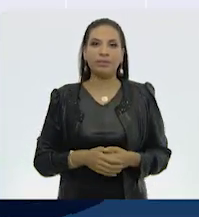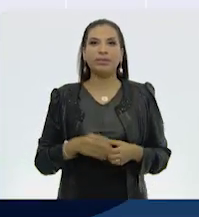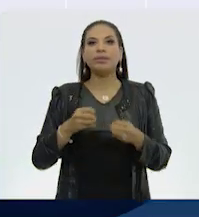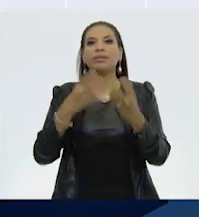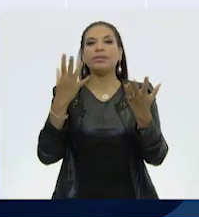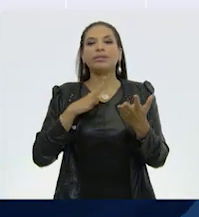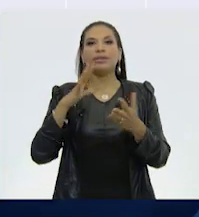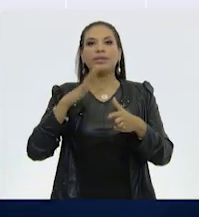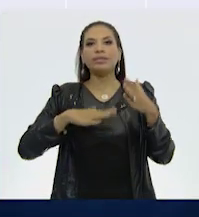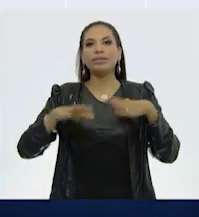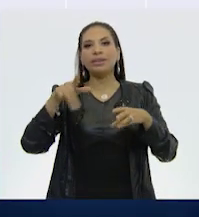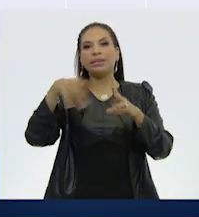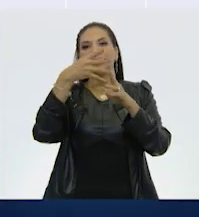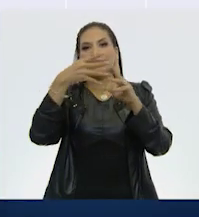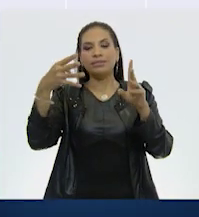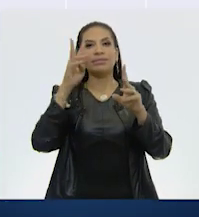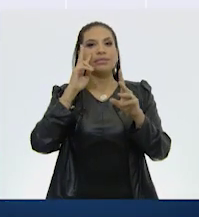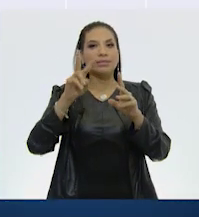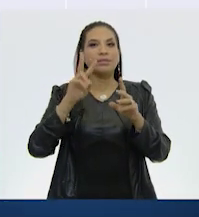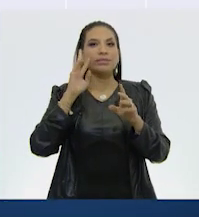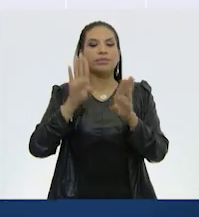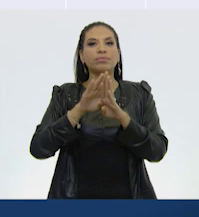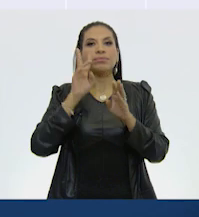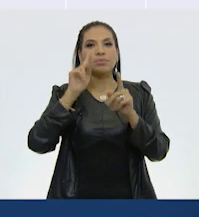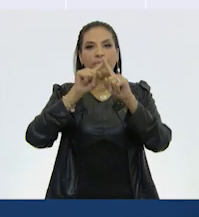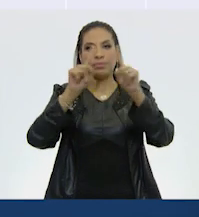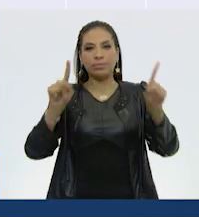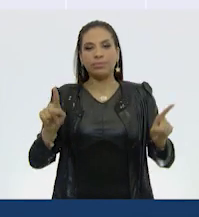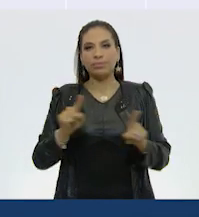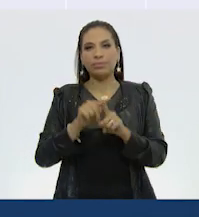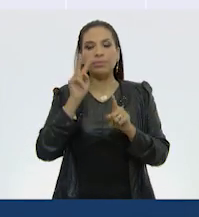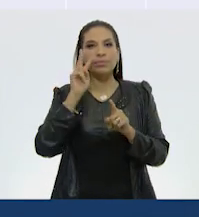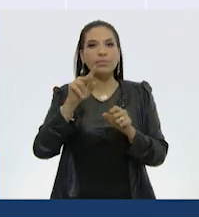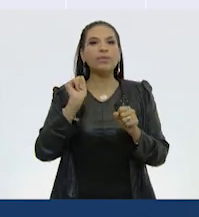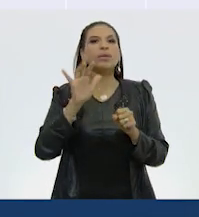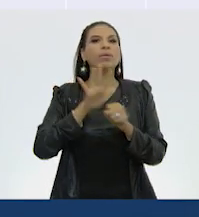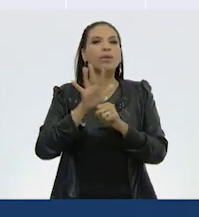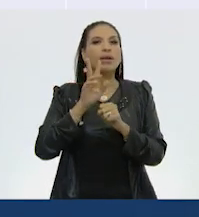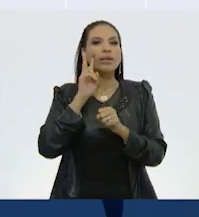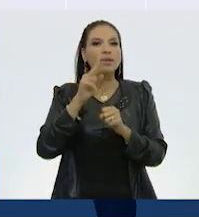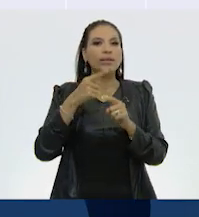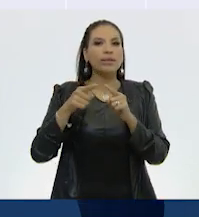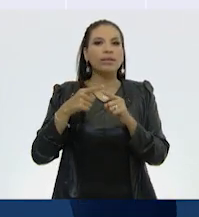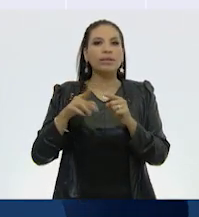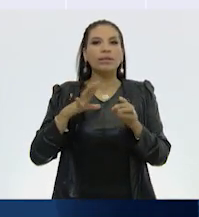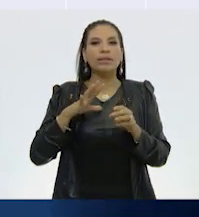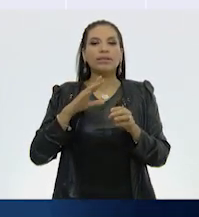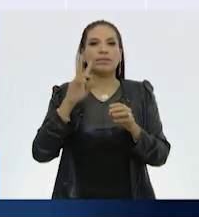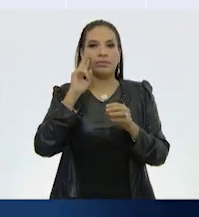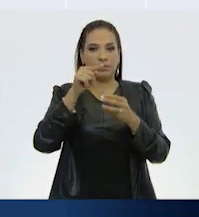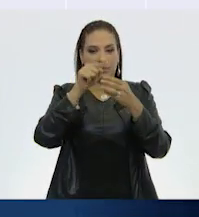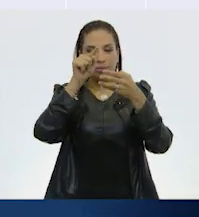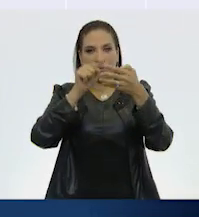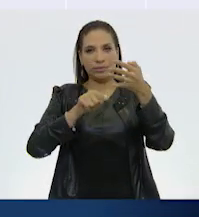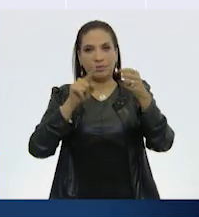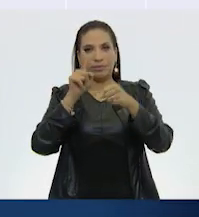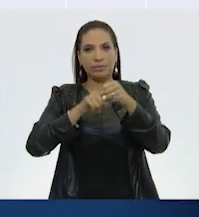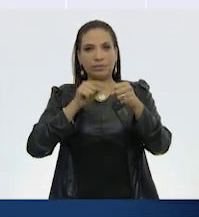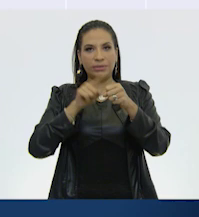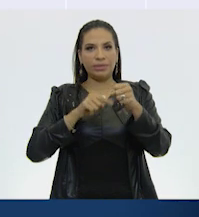en pantalla les aparecerá un cuadro comparativo en el cual iremos llenando durante esta sesión y la